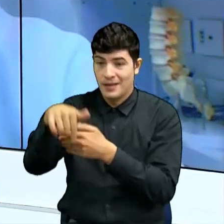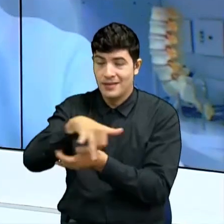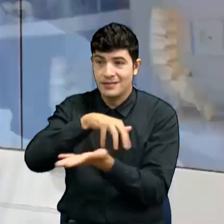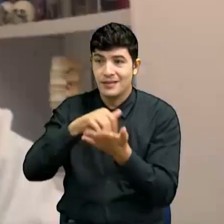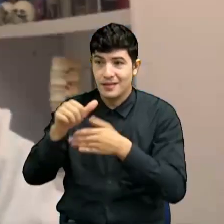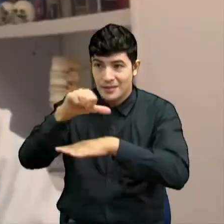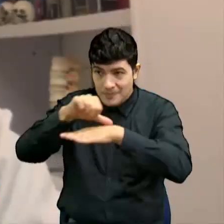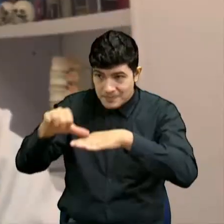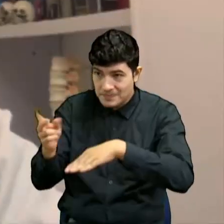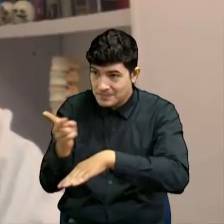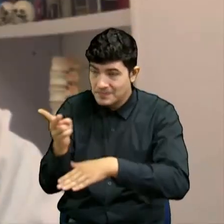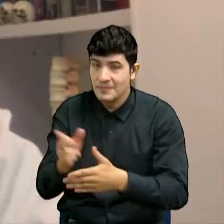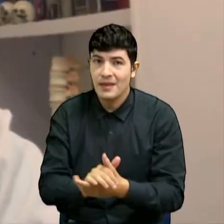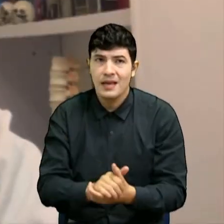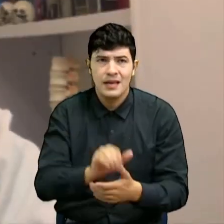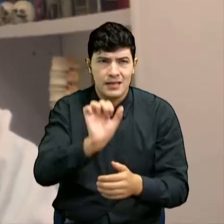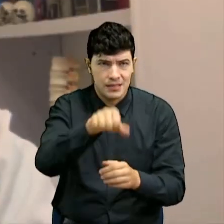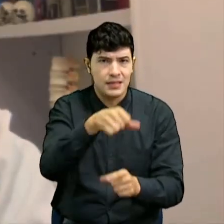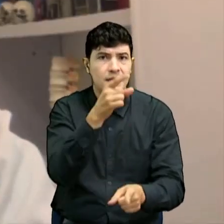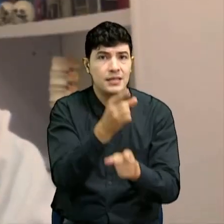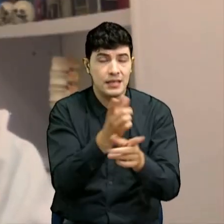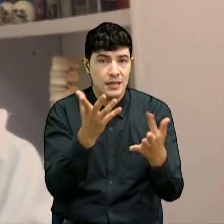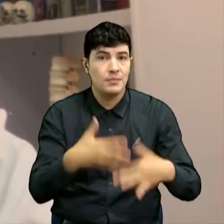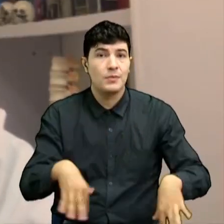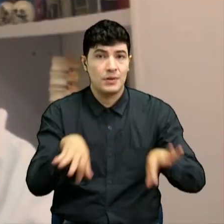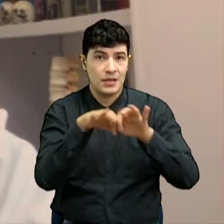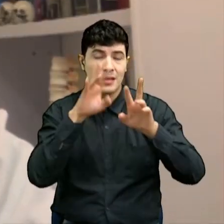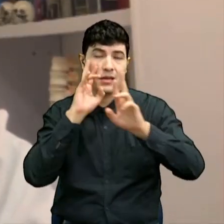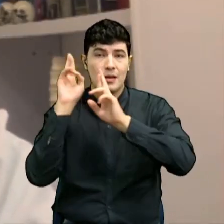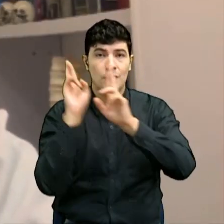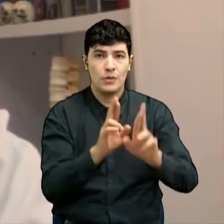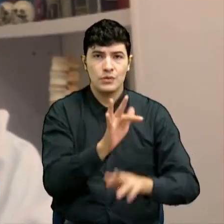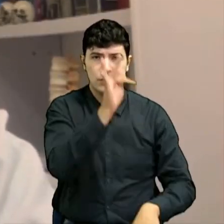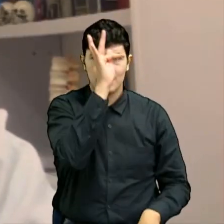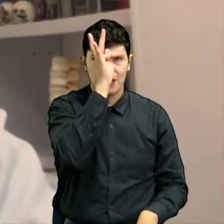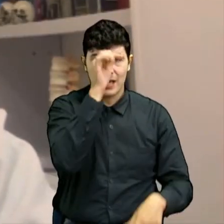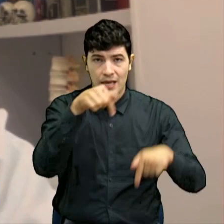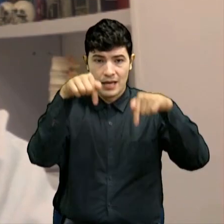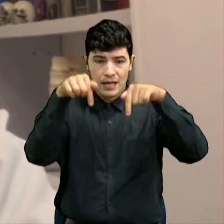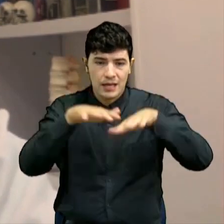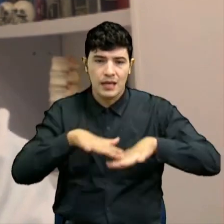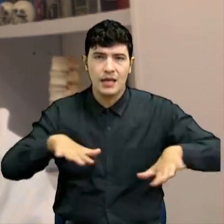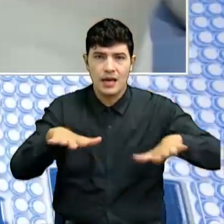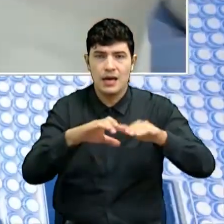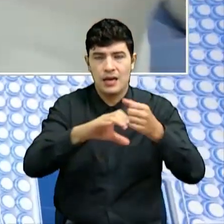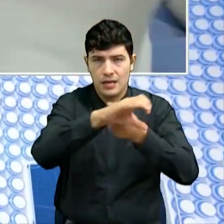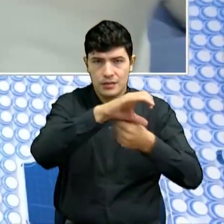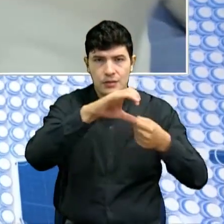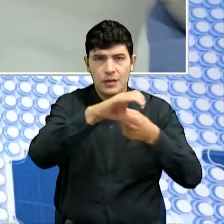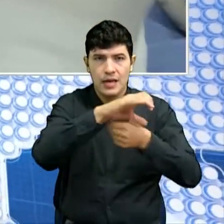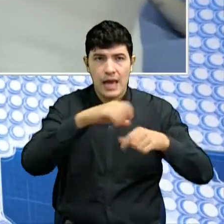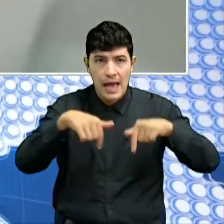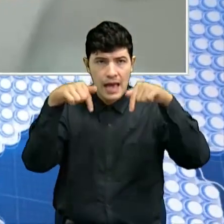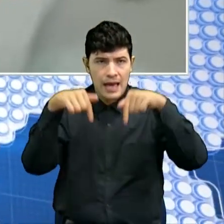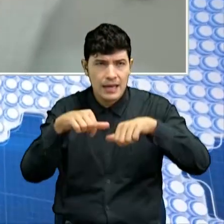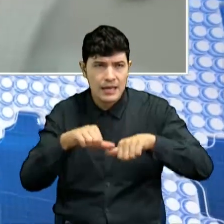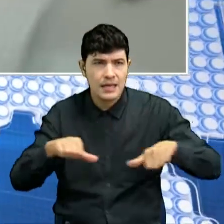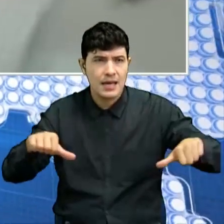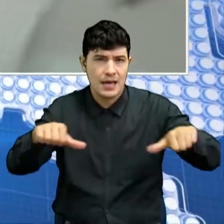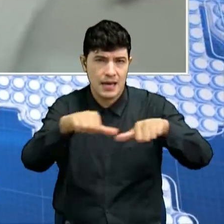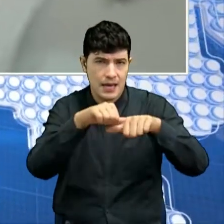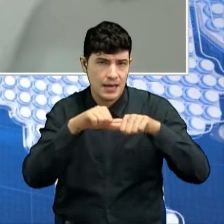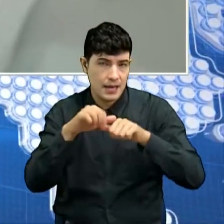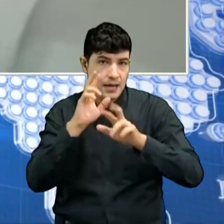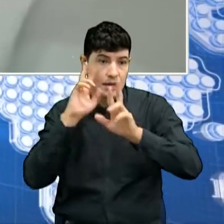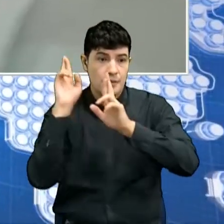Realmente para nosotros significa un posicionamiento de nuestra clínica del área metropolitana como un área importante en servicios de salud a